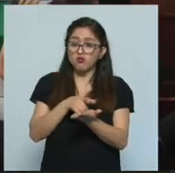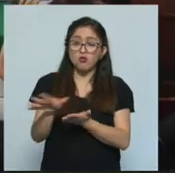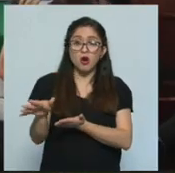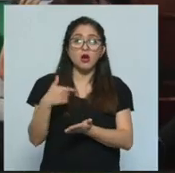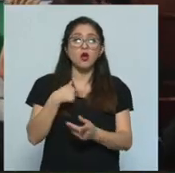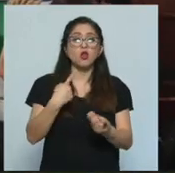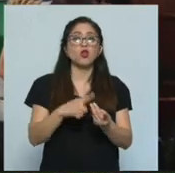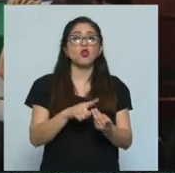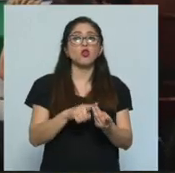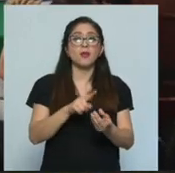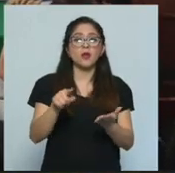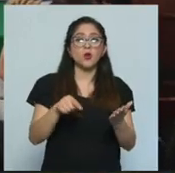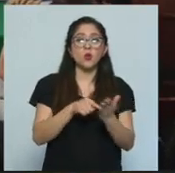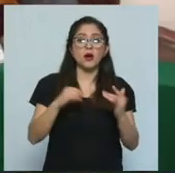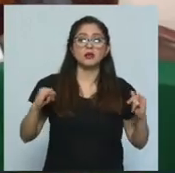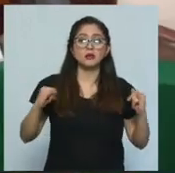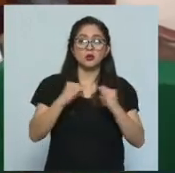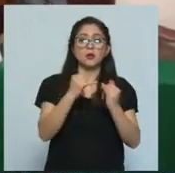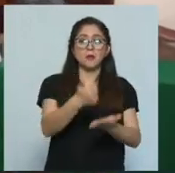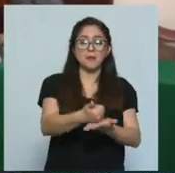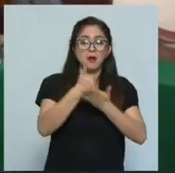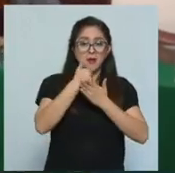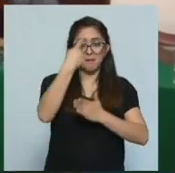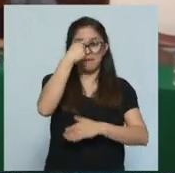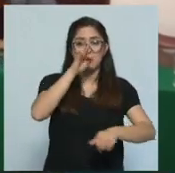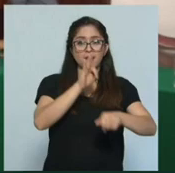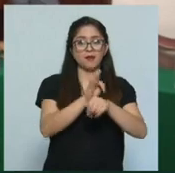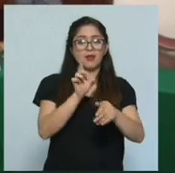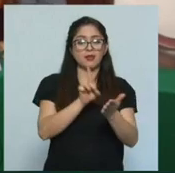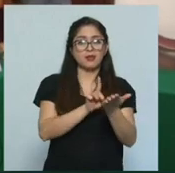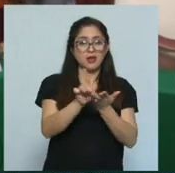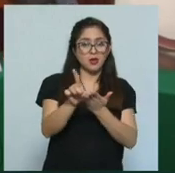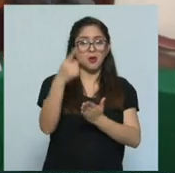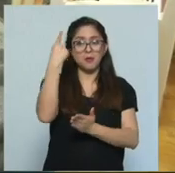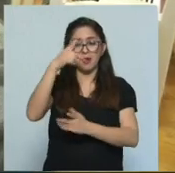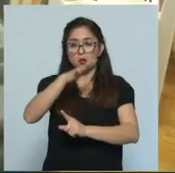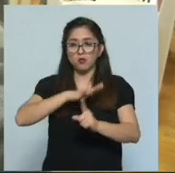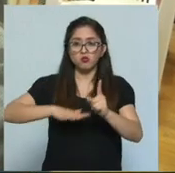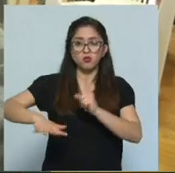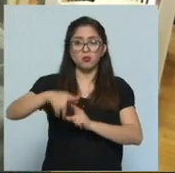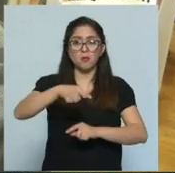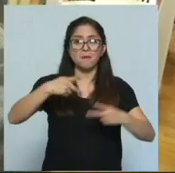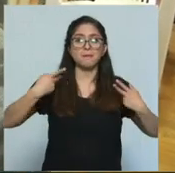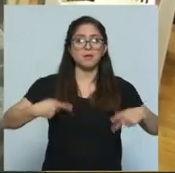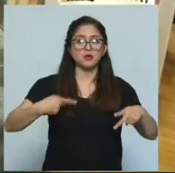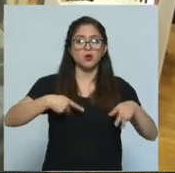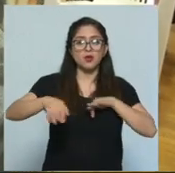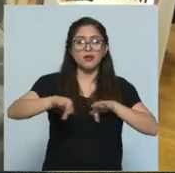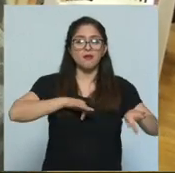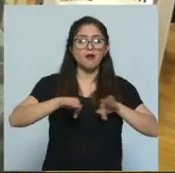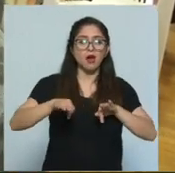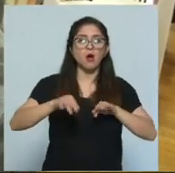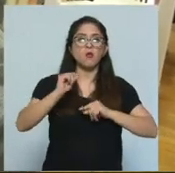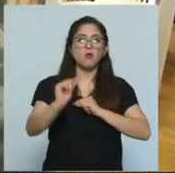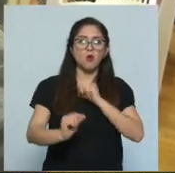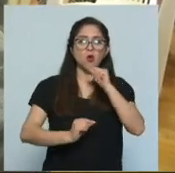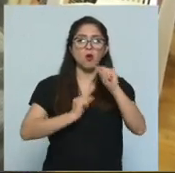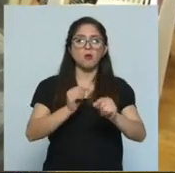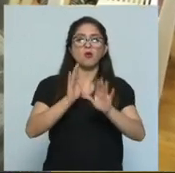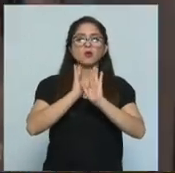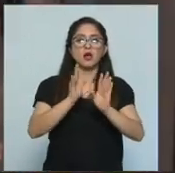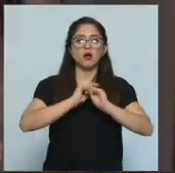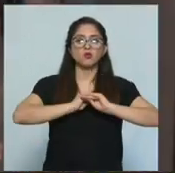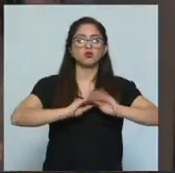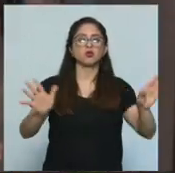derechos. Sin embargo, su batalla diaria para hacerse un espacio en la sociedad como persona trabajadora le ha devuelto su espacio en los medios de